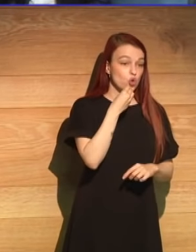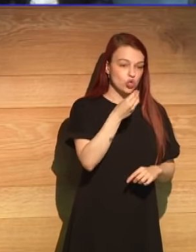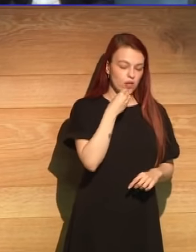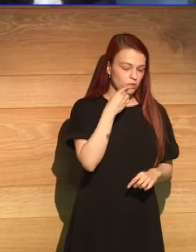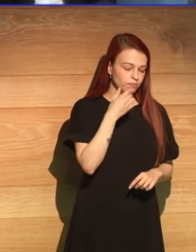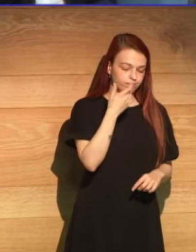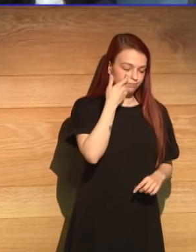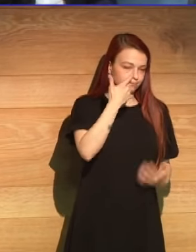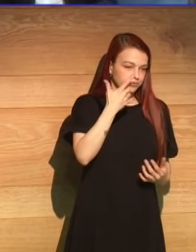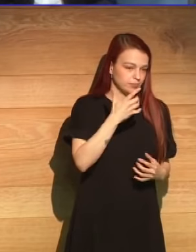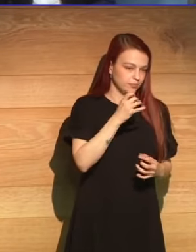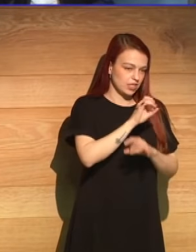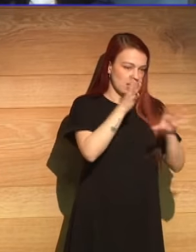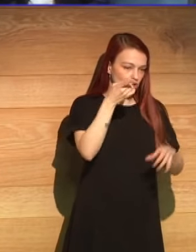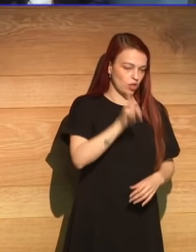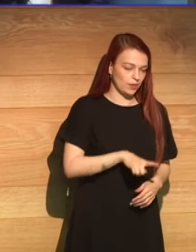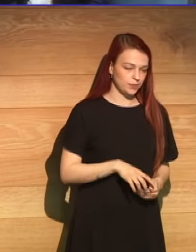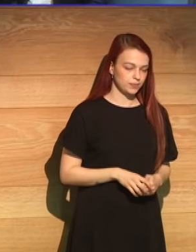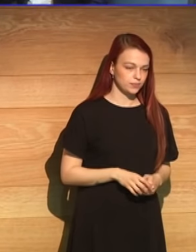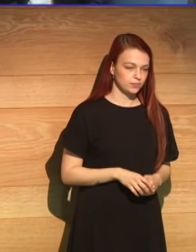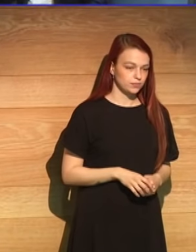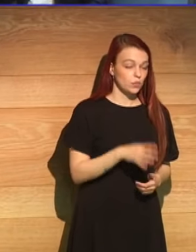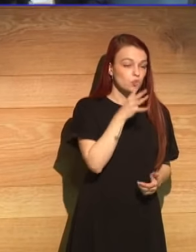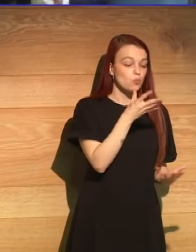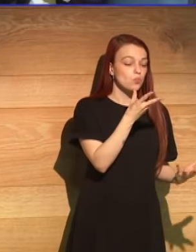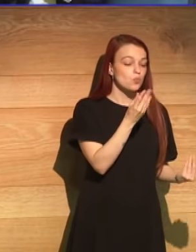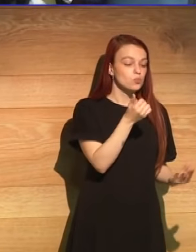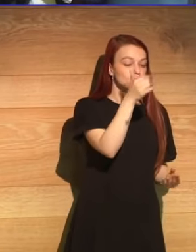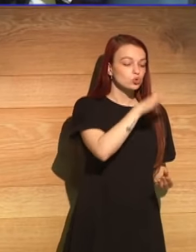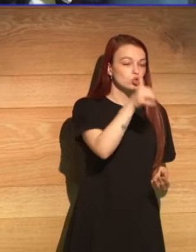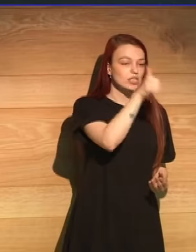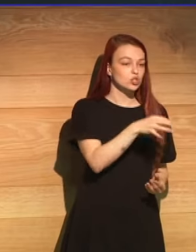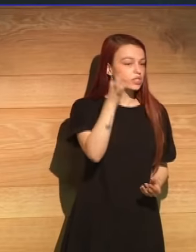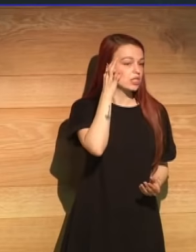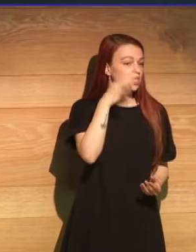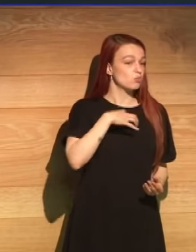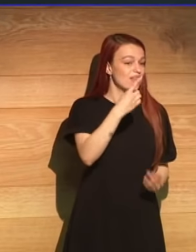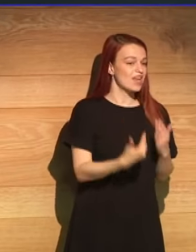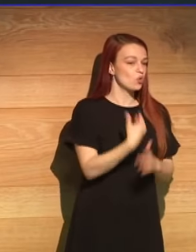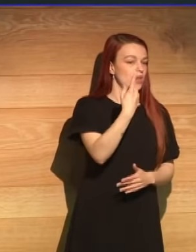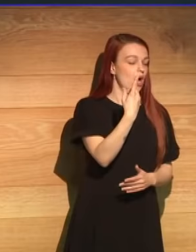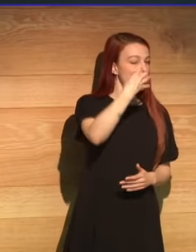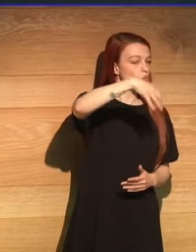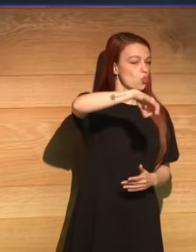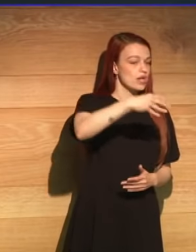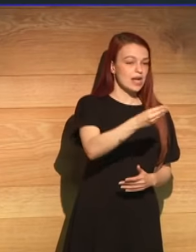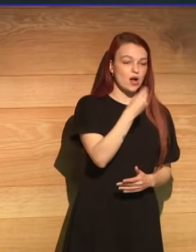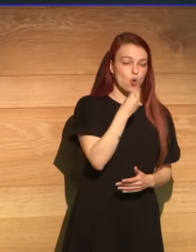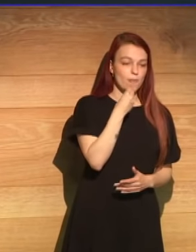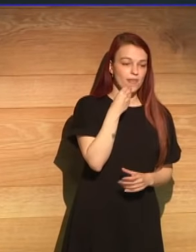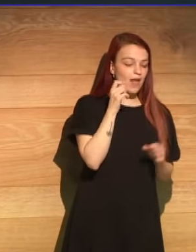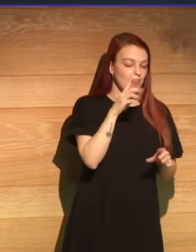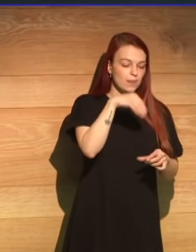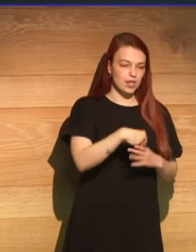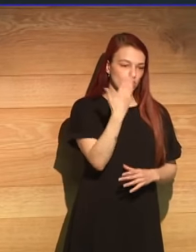claro. Como bien decías, para millones de niños y niñas, a lo mejor la única comida que reciben al día es ese lunchbox, ese pack nutritivo que se